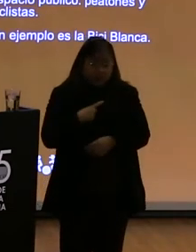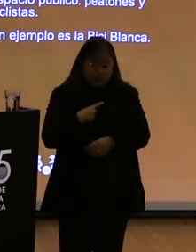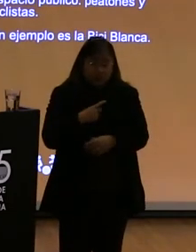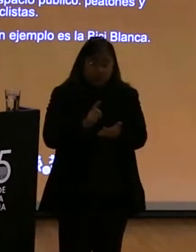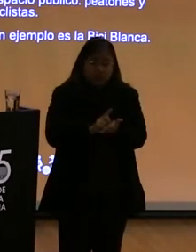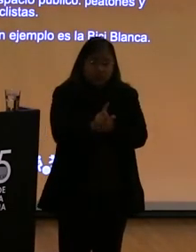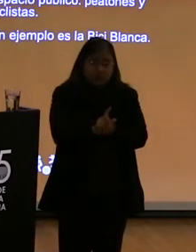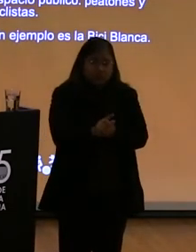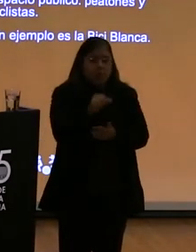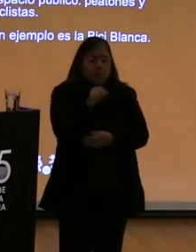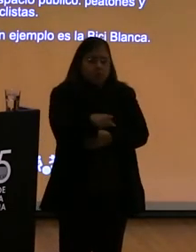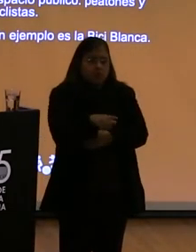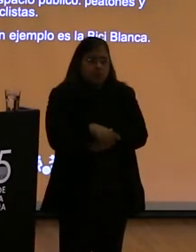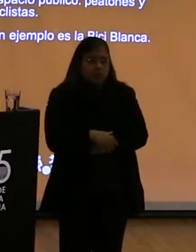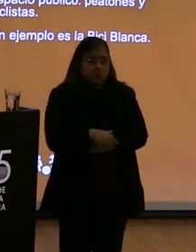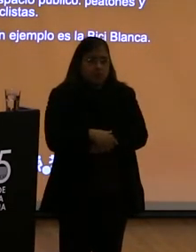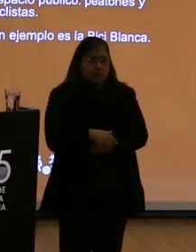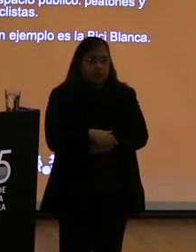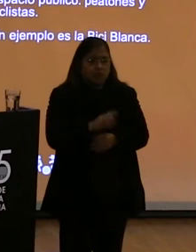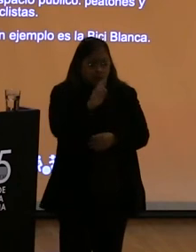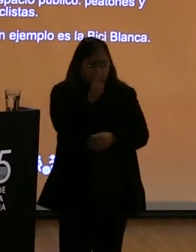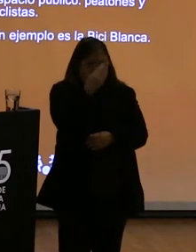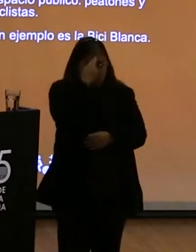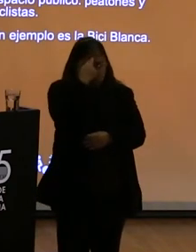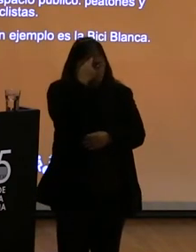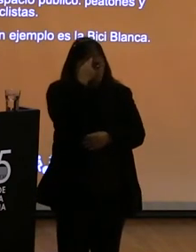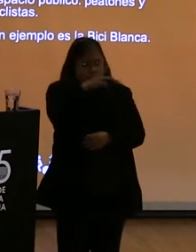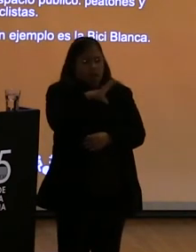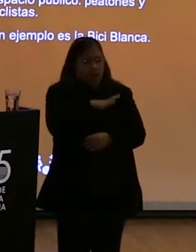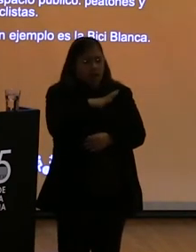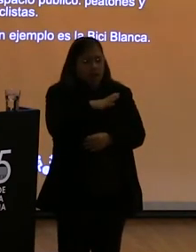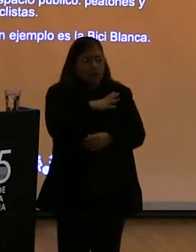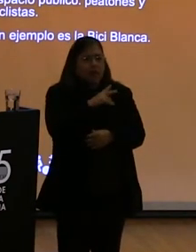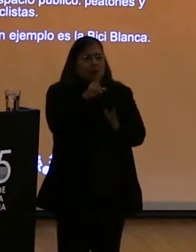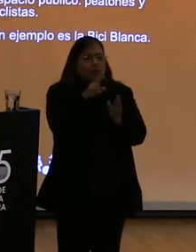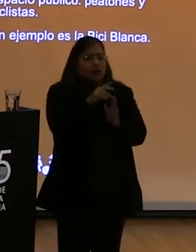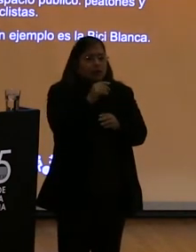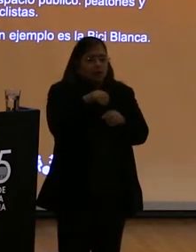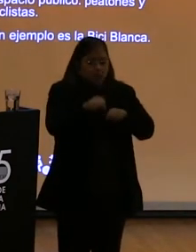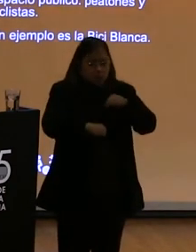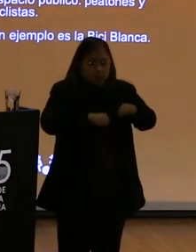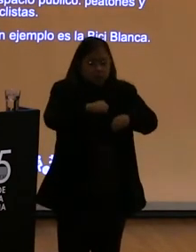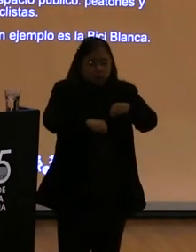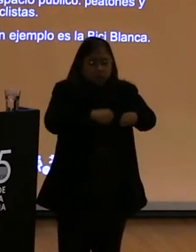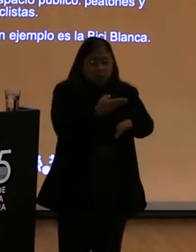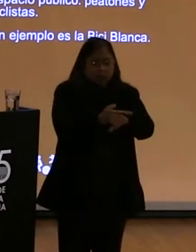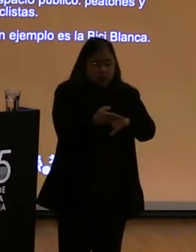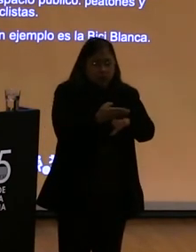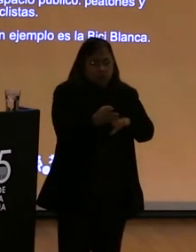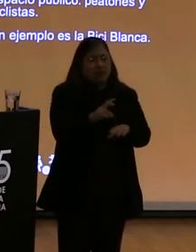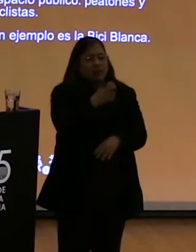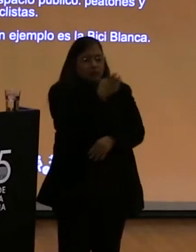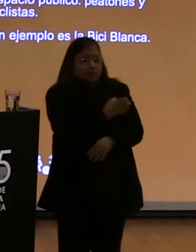siempre hacemos el recordatorio a través del proyecto de las bicis blancas pues que es una especie de